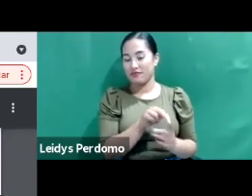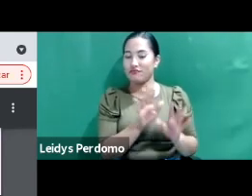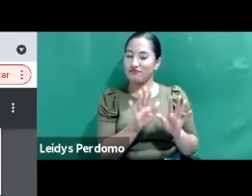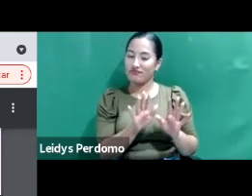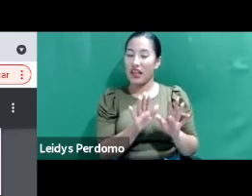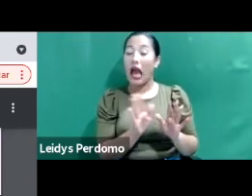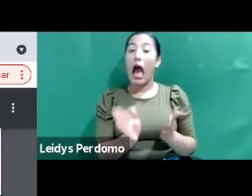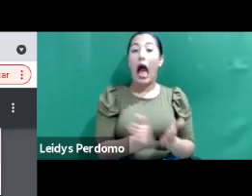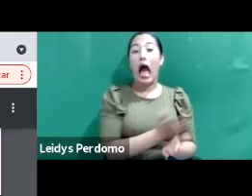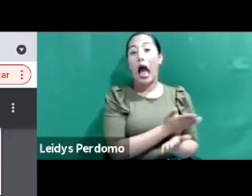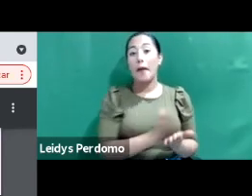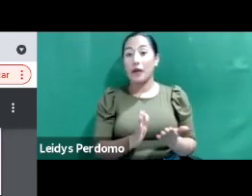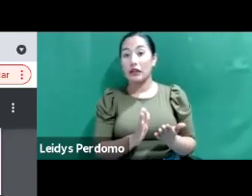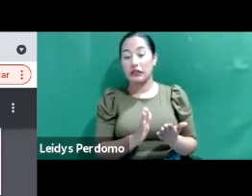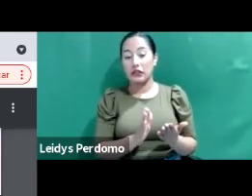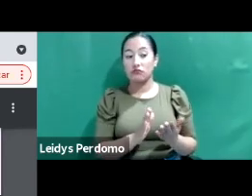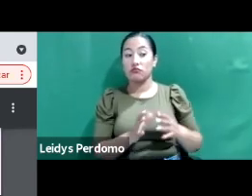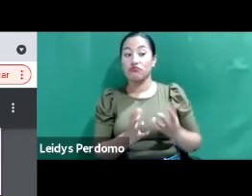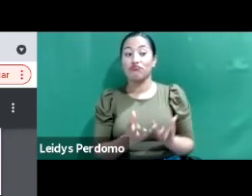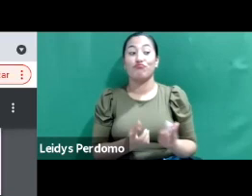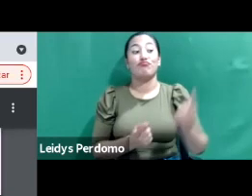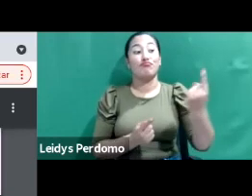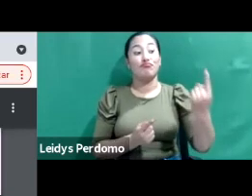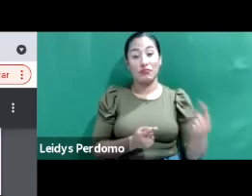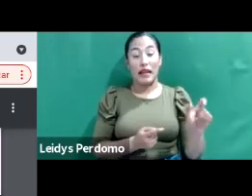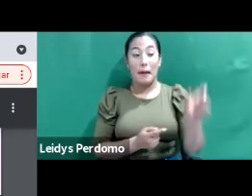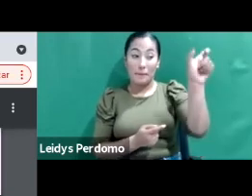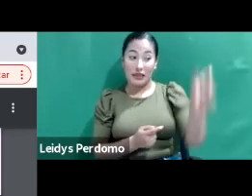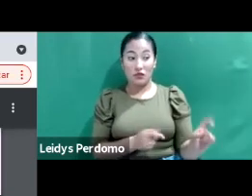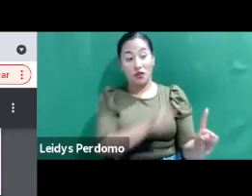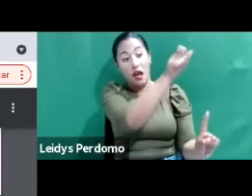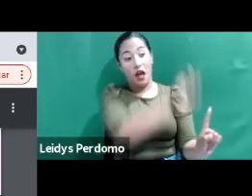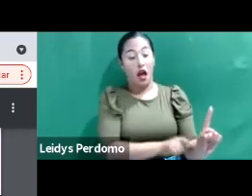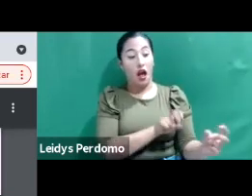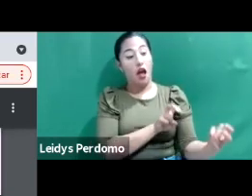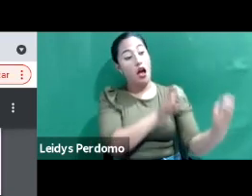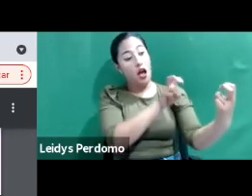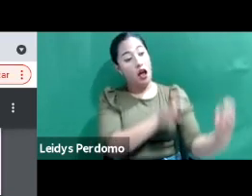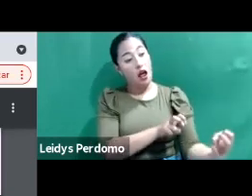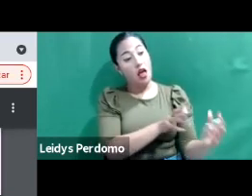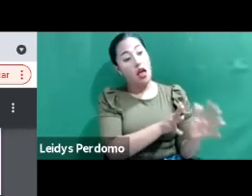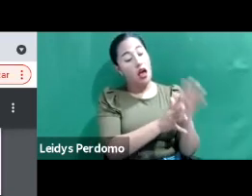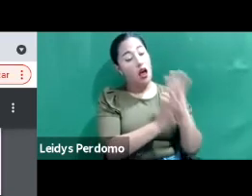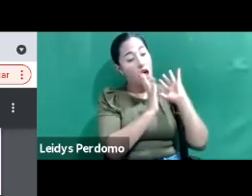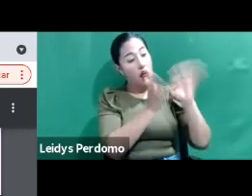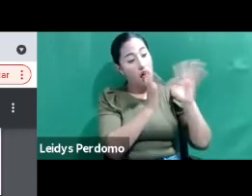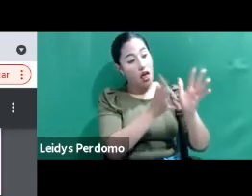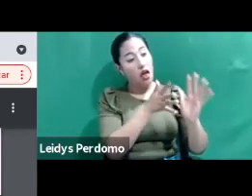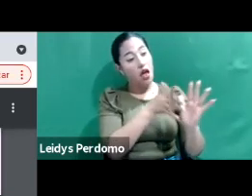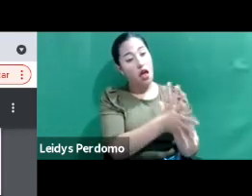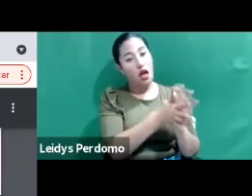hecho. Para nosotros, si nos paramos dentro de la conceptualización del caso, que es lo que hacemos la mayoría de los psicólogos clínicos,